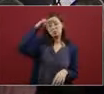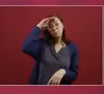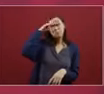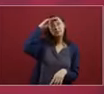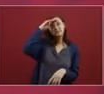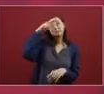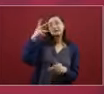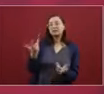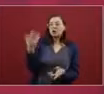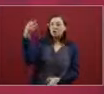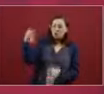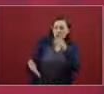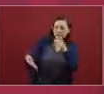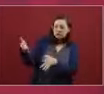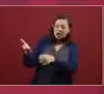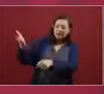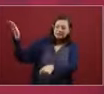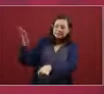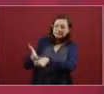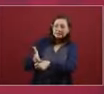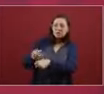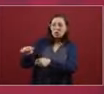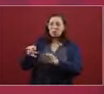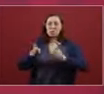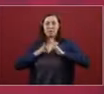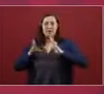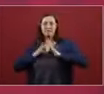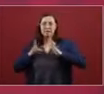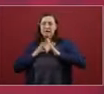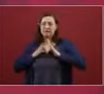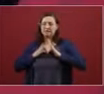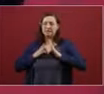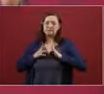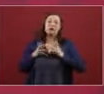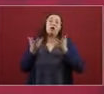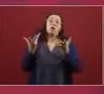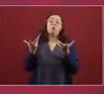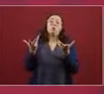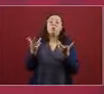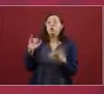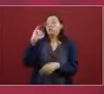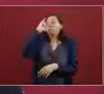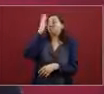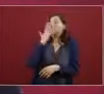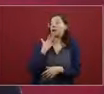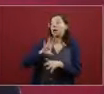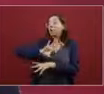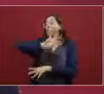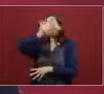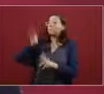juzgaba, si se castigaba a un miembro del ejército, se afectaba a la institución.